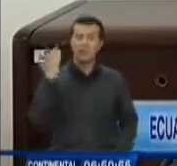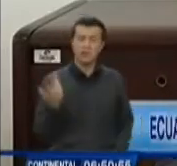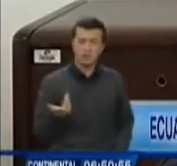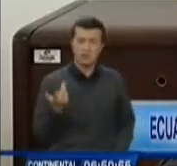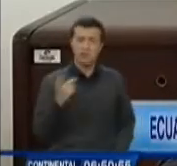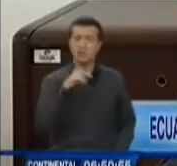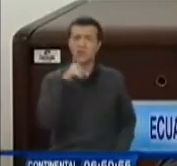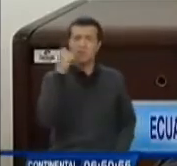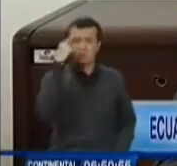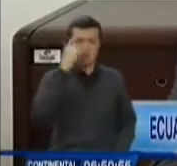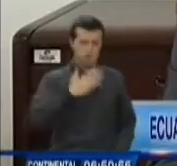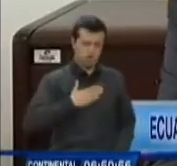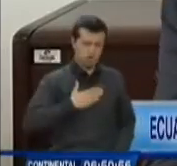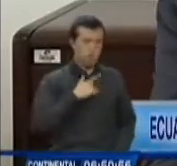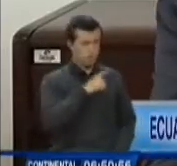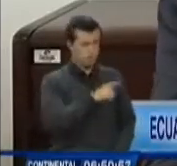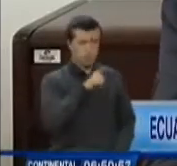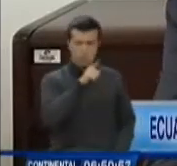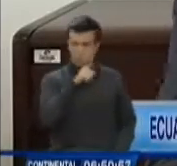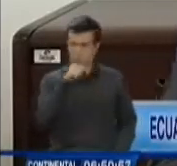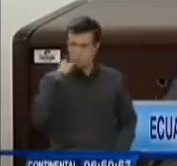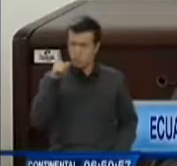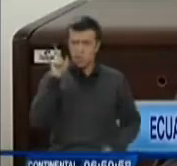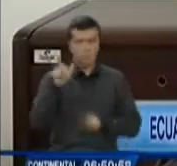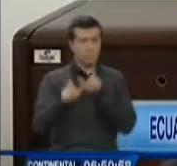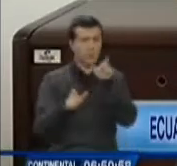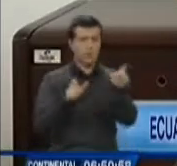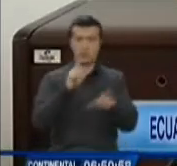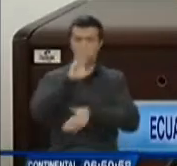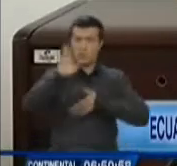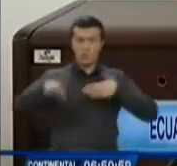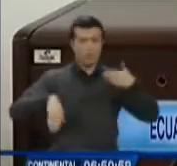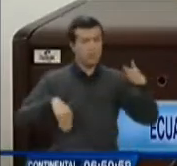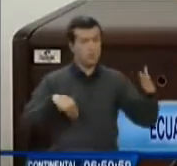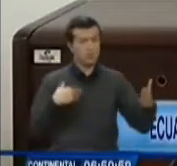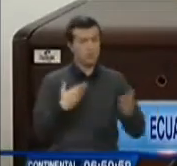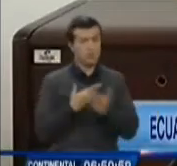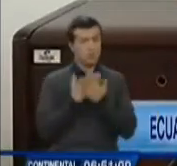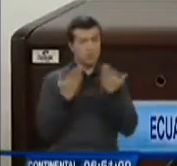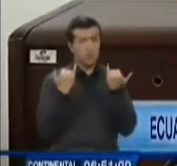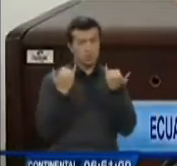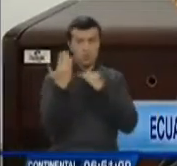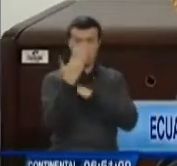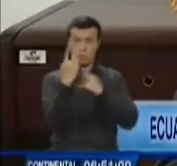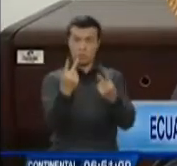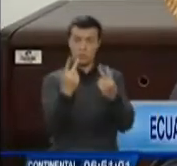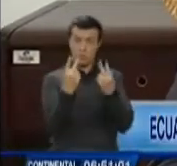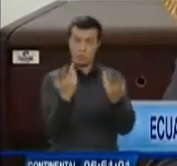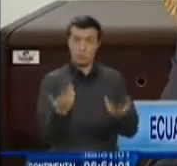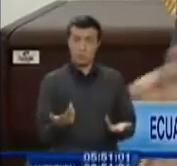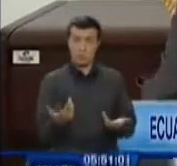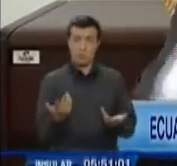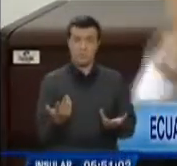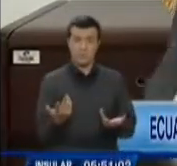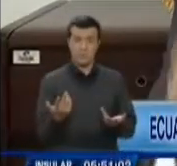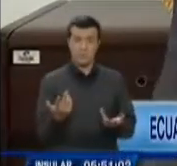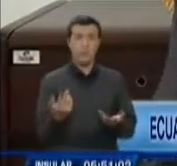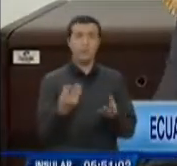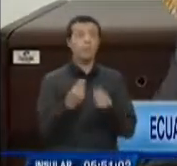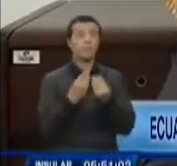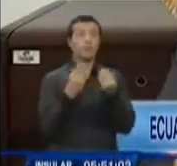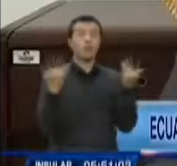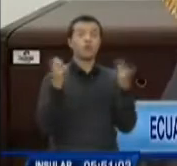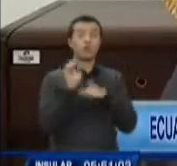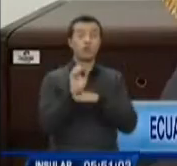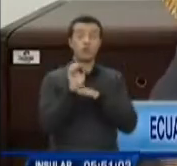El Estado es usted, soy yo, son todos los que nos están viendo por la televisión. Y la gran mayoría de